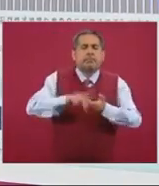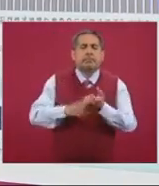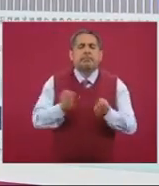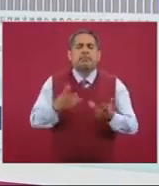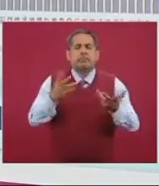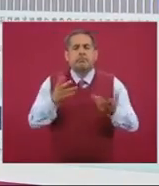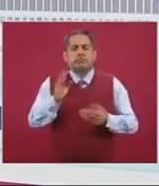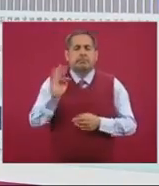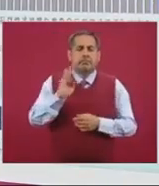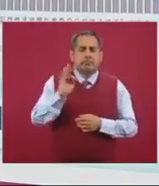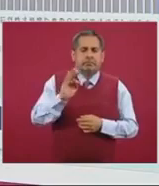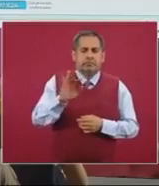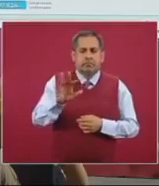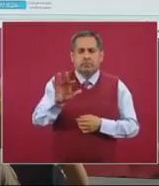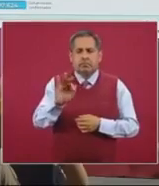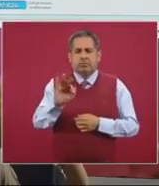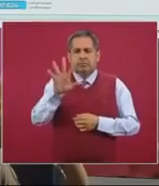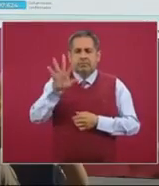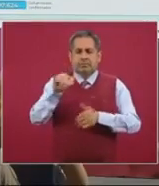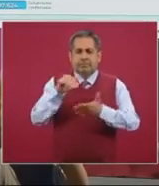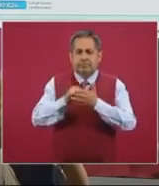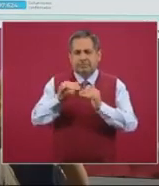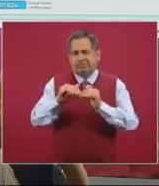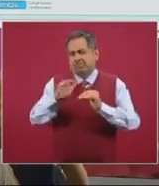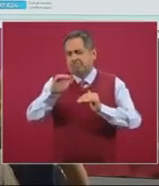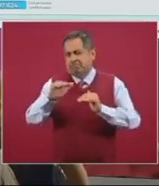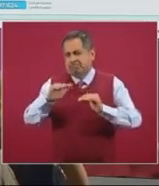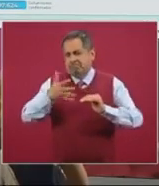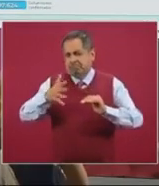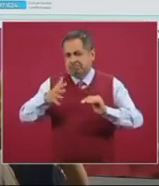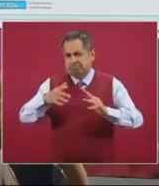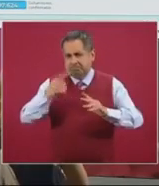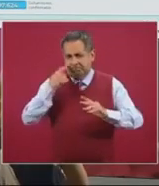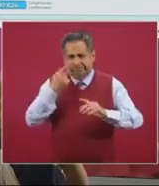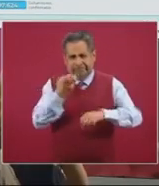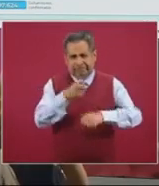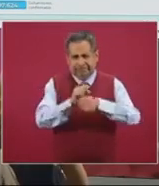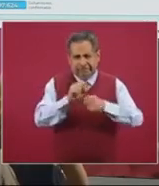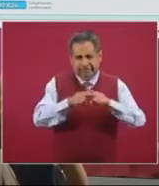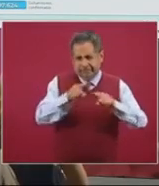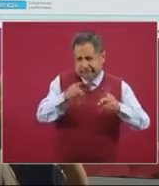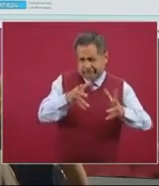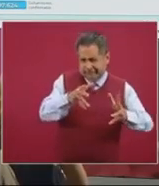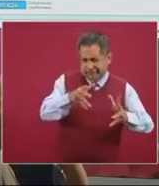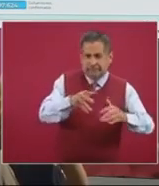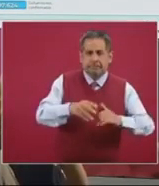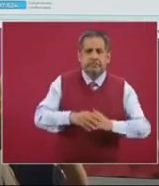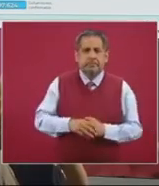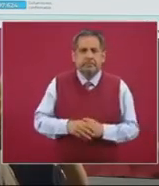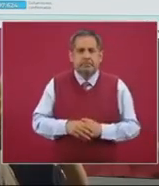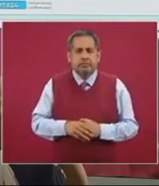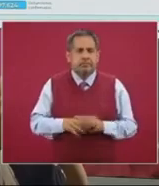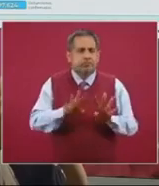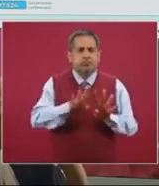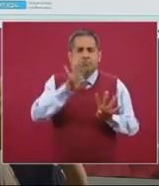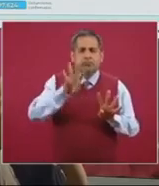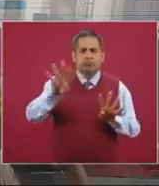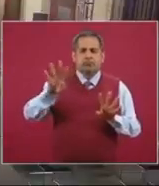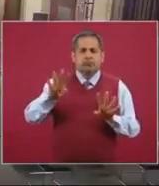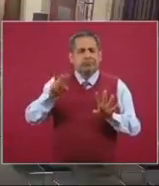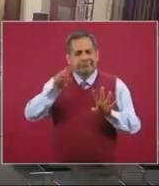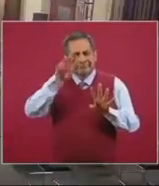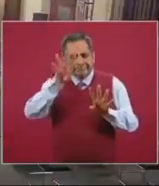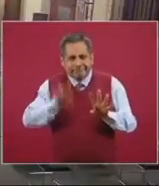un poco más de 45,000 casos en esta semana. Y vemos múltiples